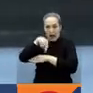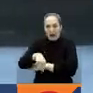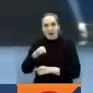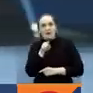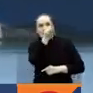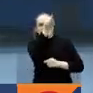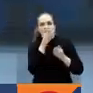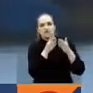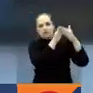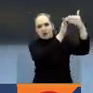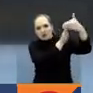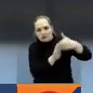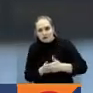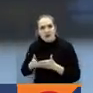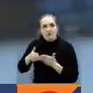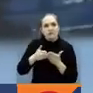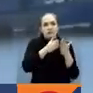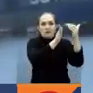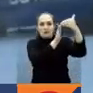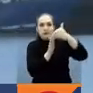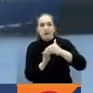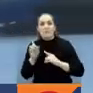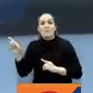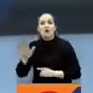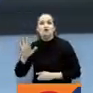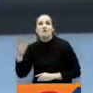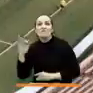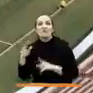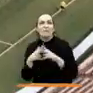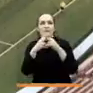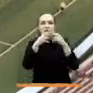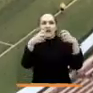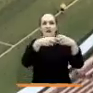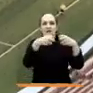terreno inglés que se alimenta de electricidad francesa.